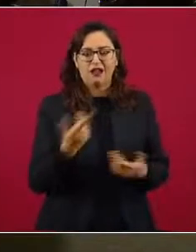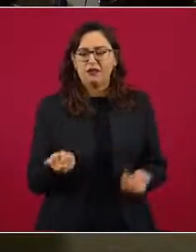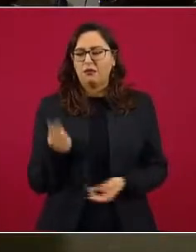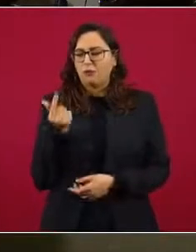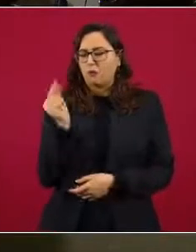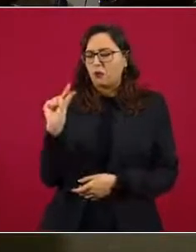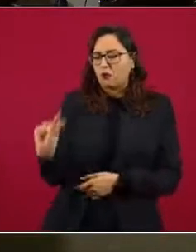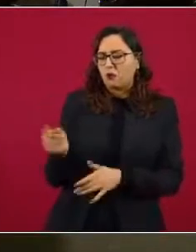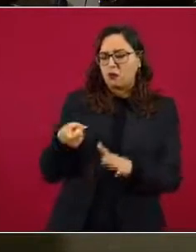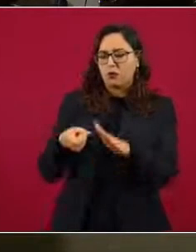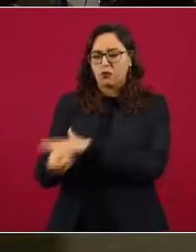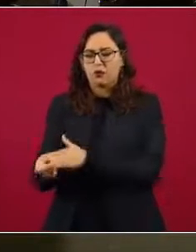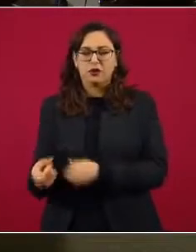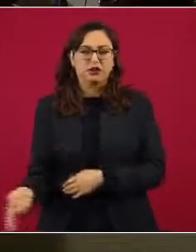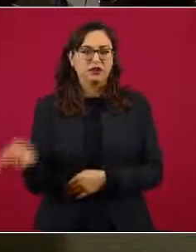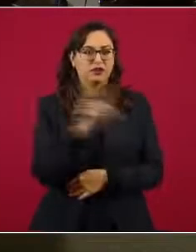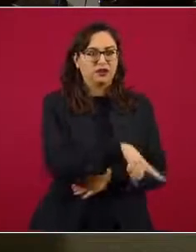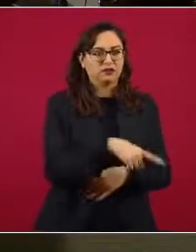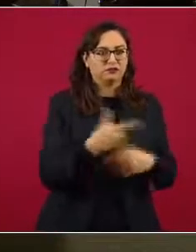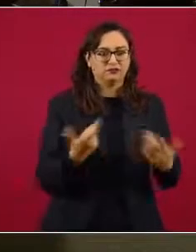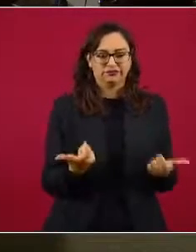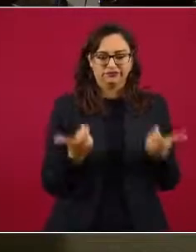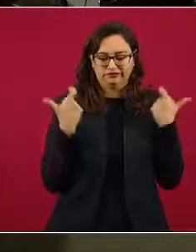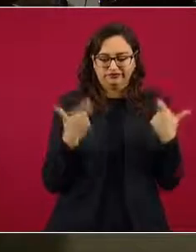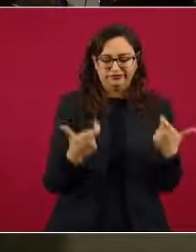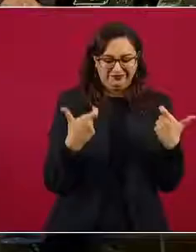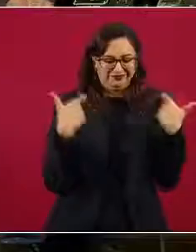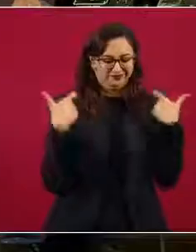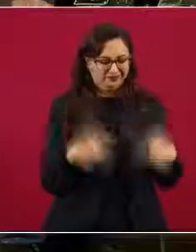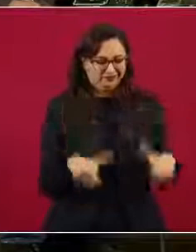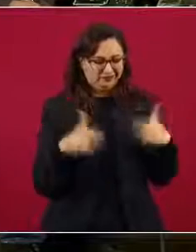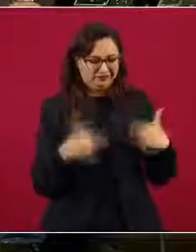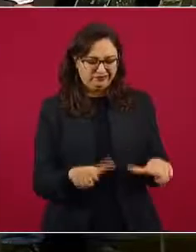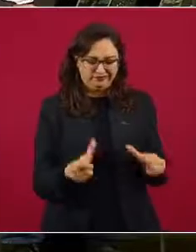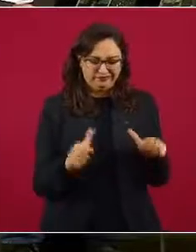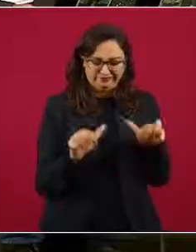Transparencia Internacional, me acuerdo que hacía encuestas